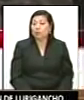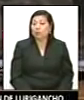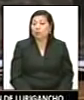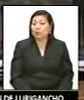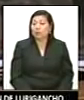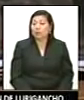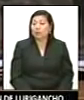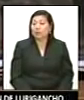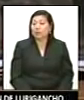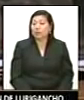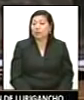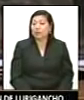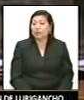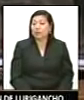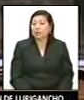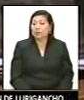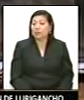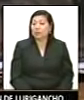López Vilela.